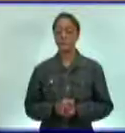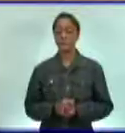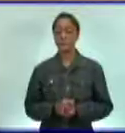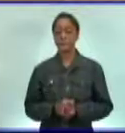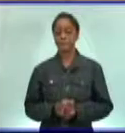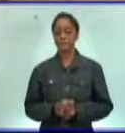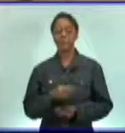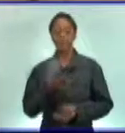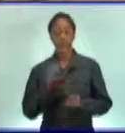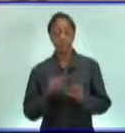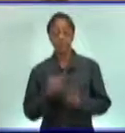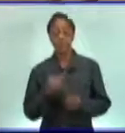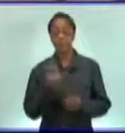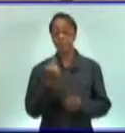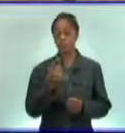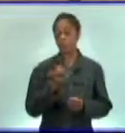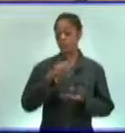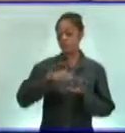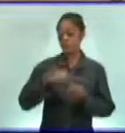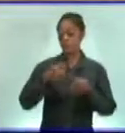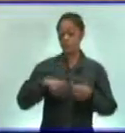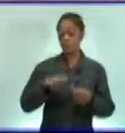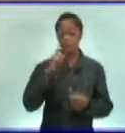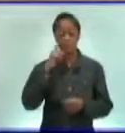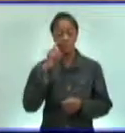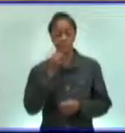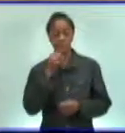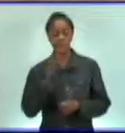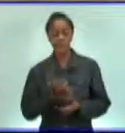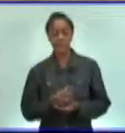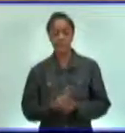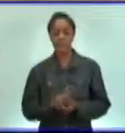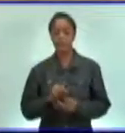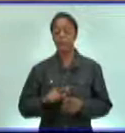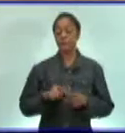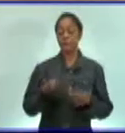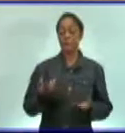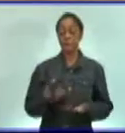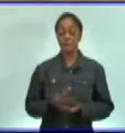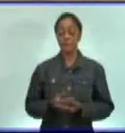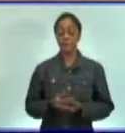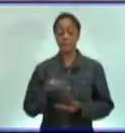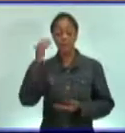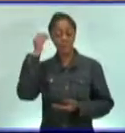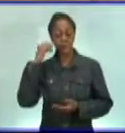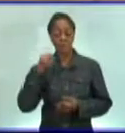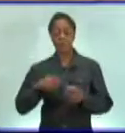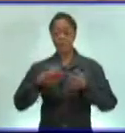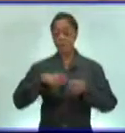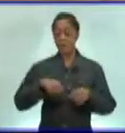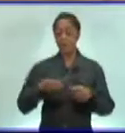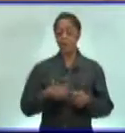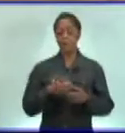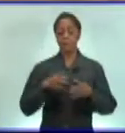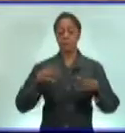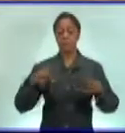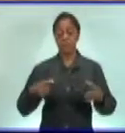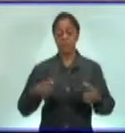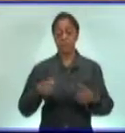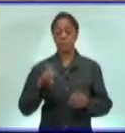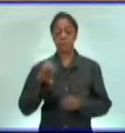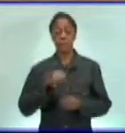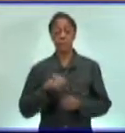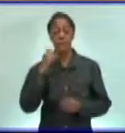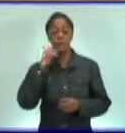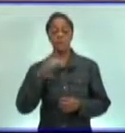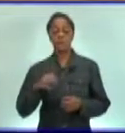Aunque algunas, como este huevo, las podemos ver a simple vista. Por cierto, ¿sabéis que los huevos de avestruz son las células